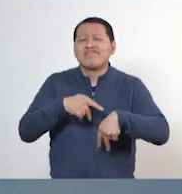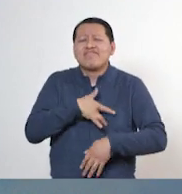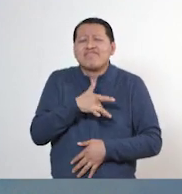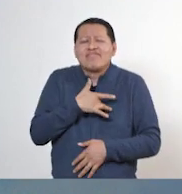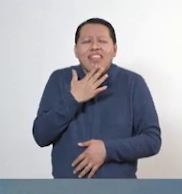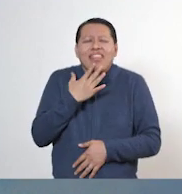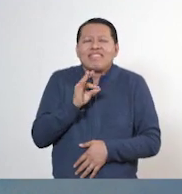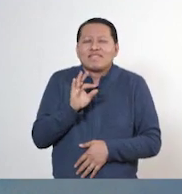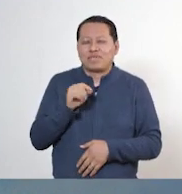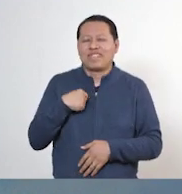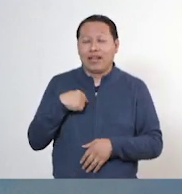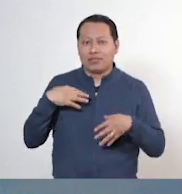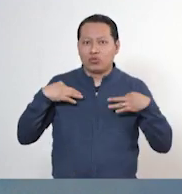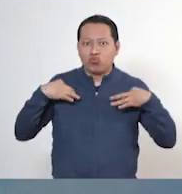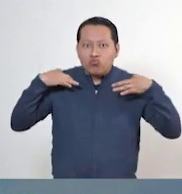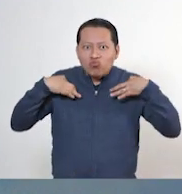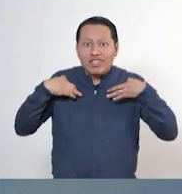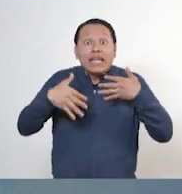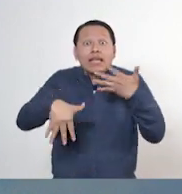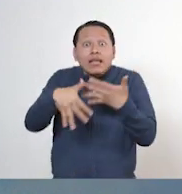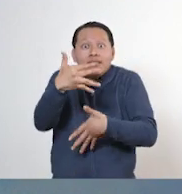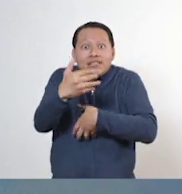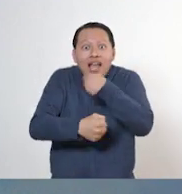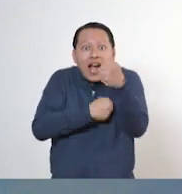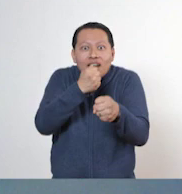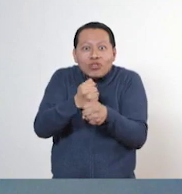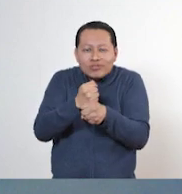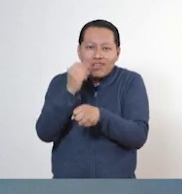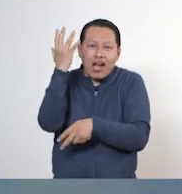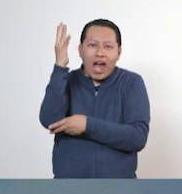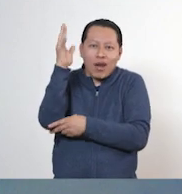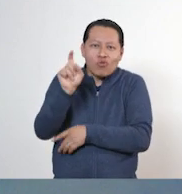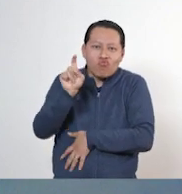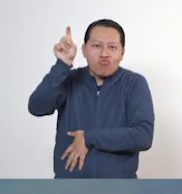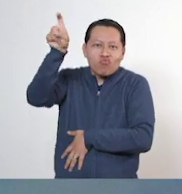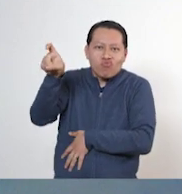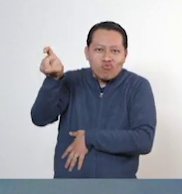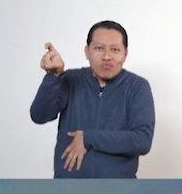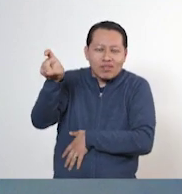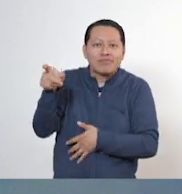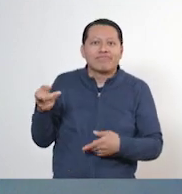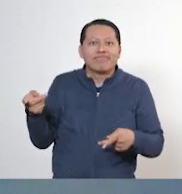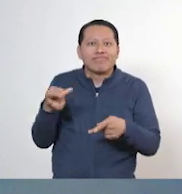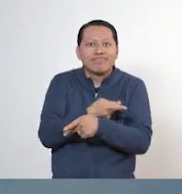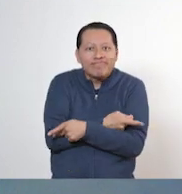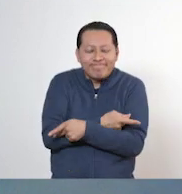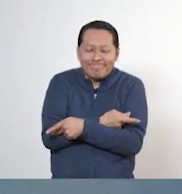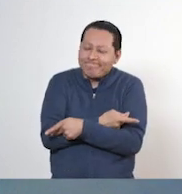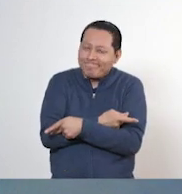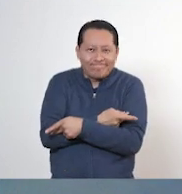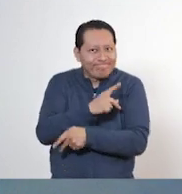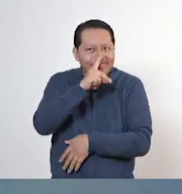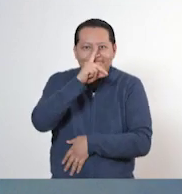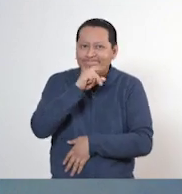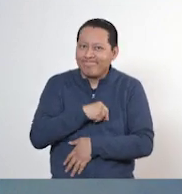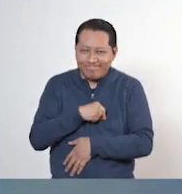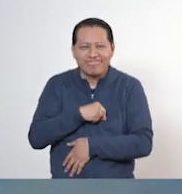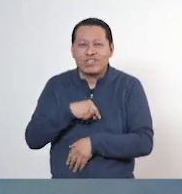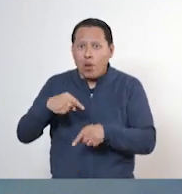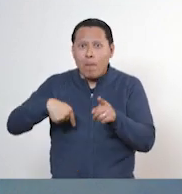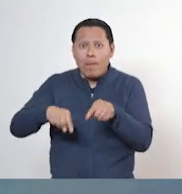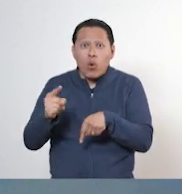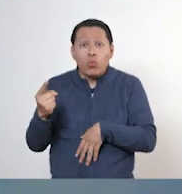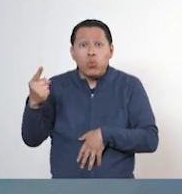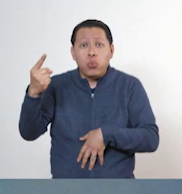fácil colgar el vestido de 15 años de su hermana Ana en un árbol. Pero con lo que no contaba era con que le caería un